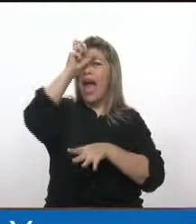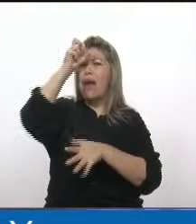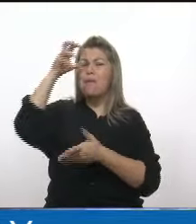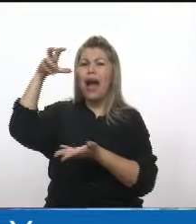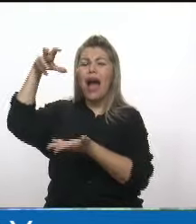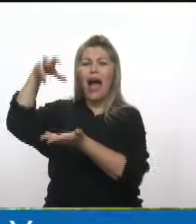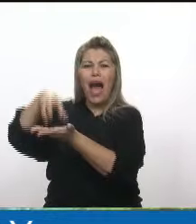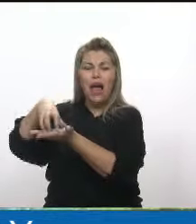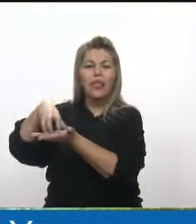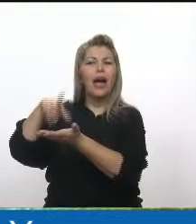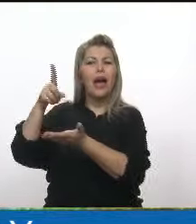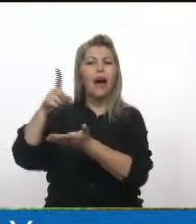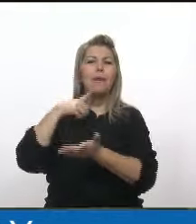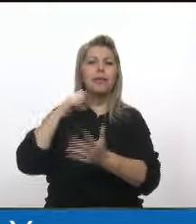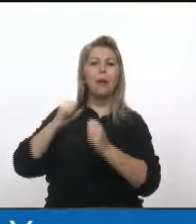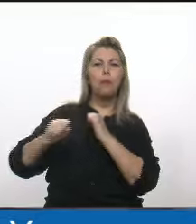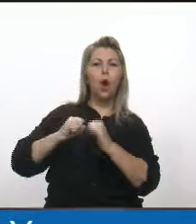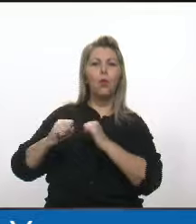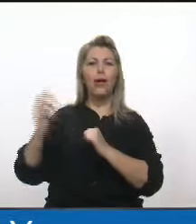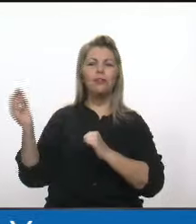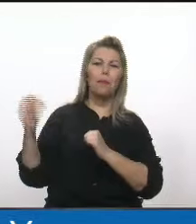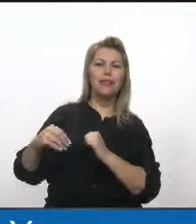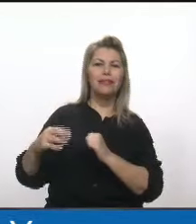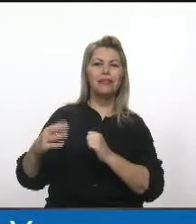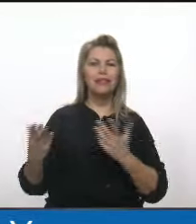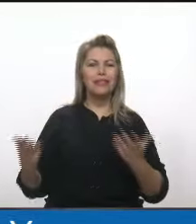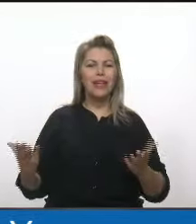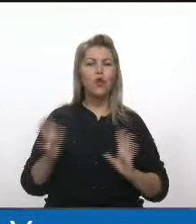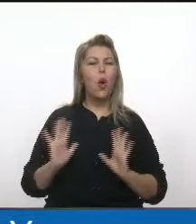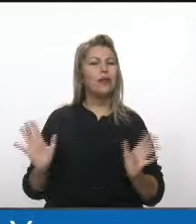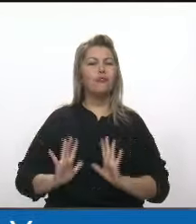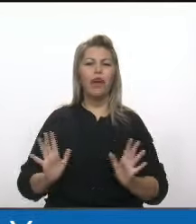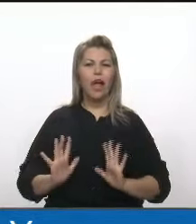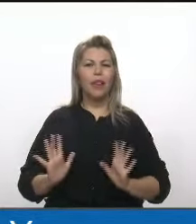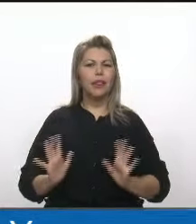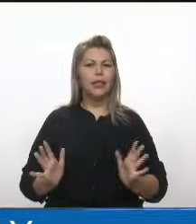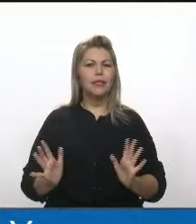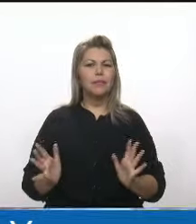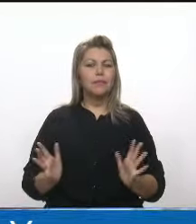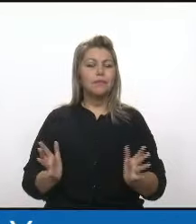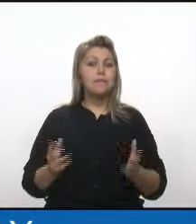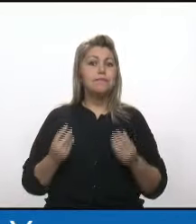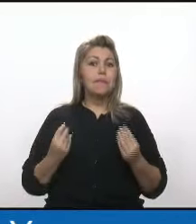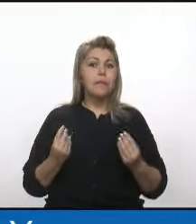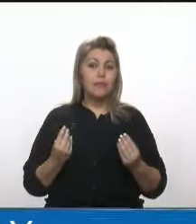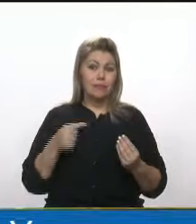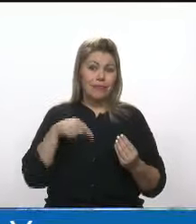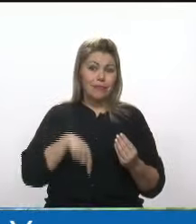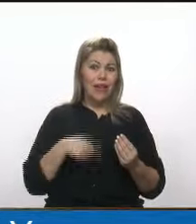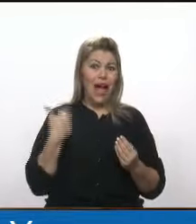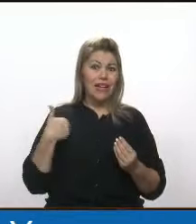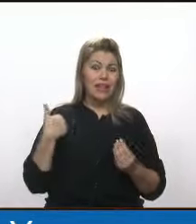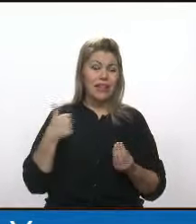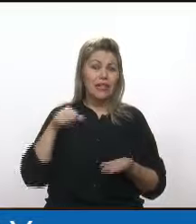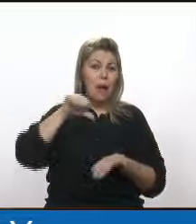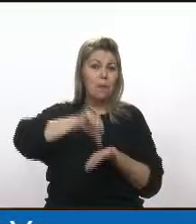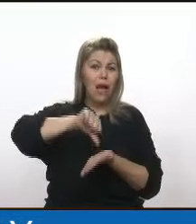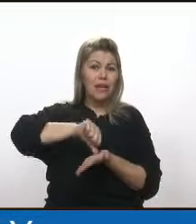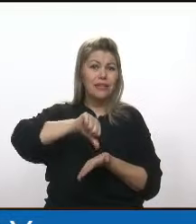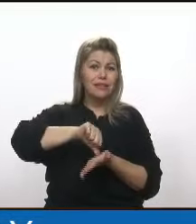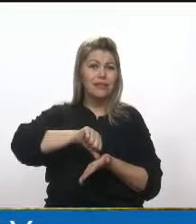provocación adicional y es una provocación innecesaria para un país Sobre todo como la Argentina que